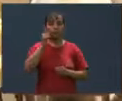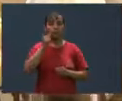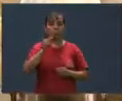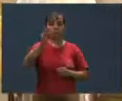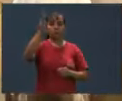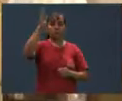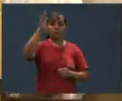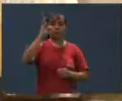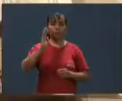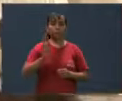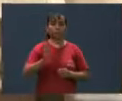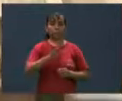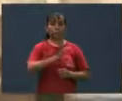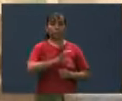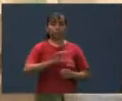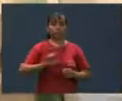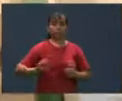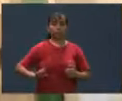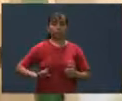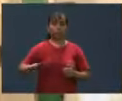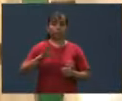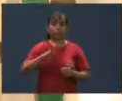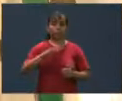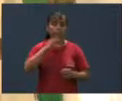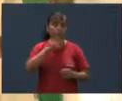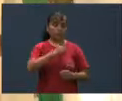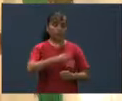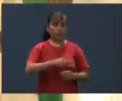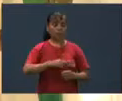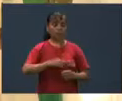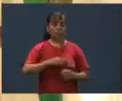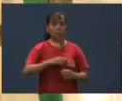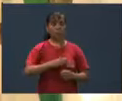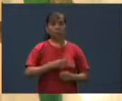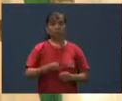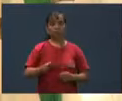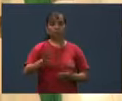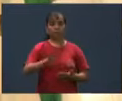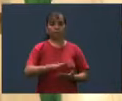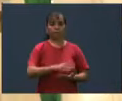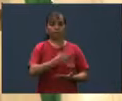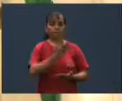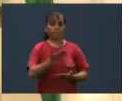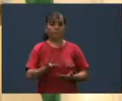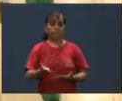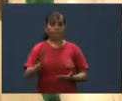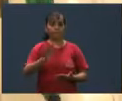escuchas, Cristo, ten piedad.